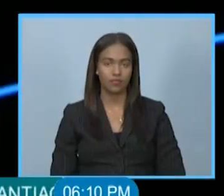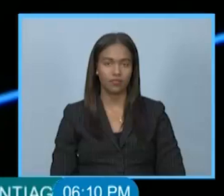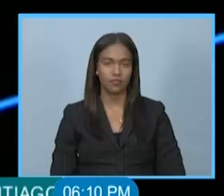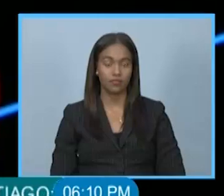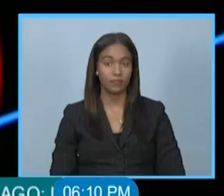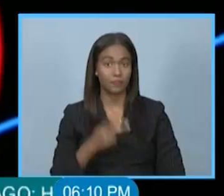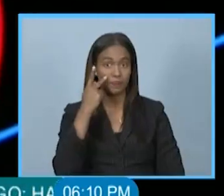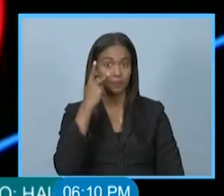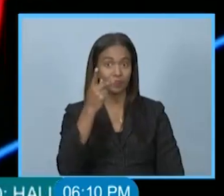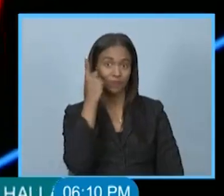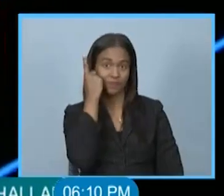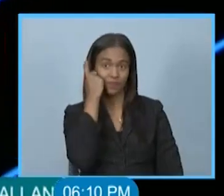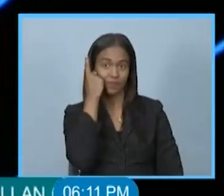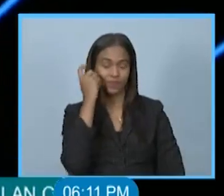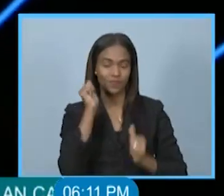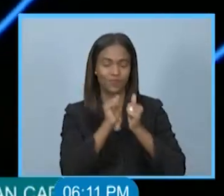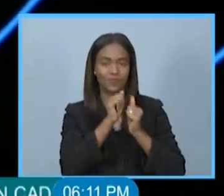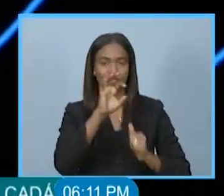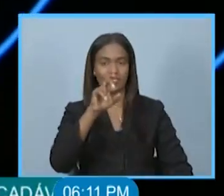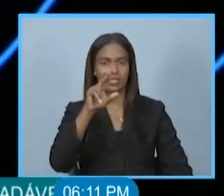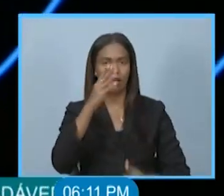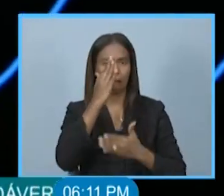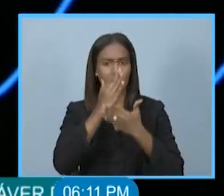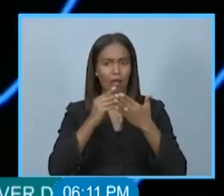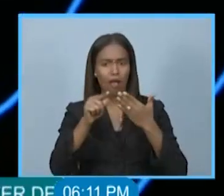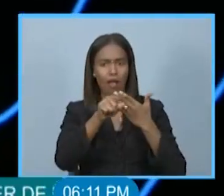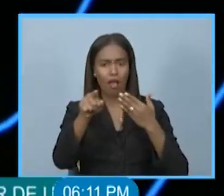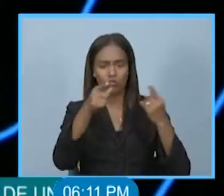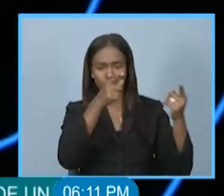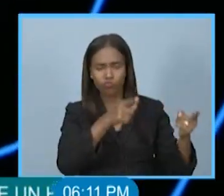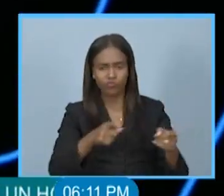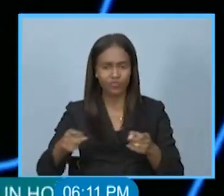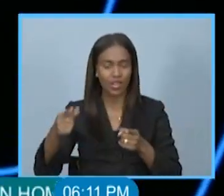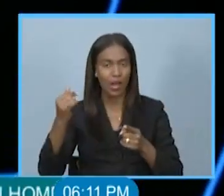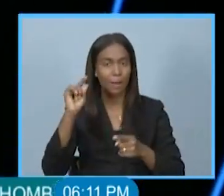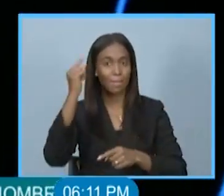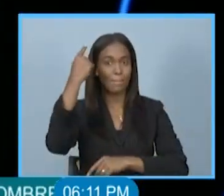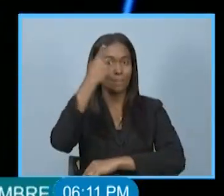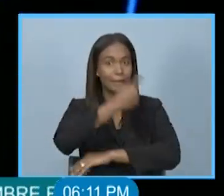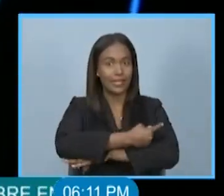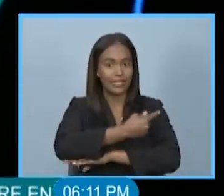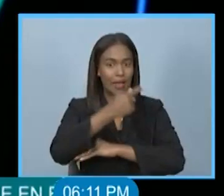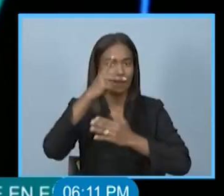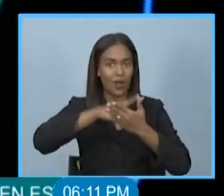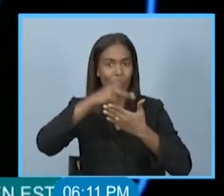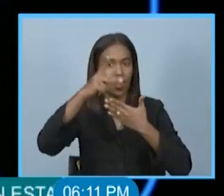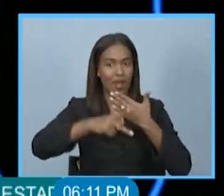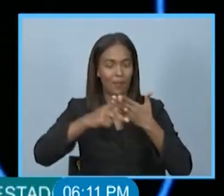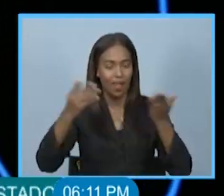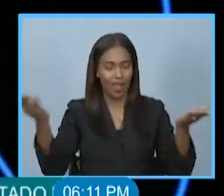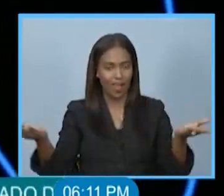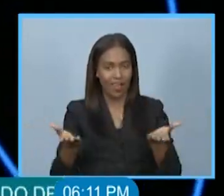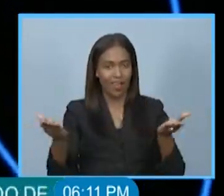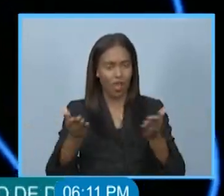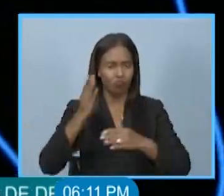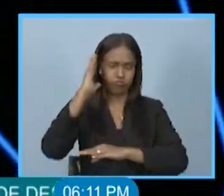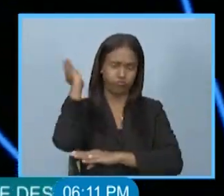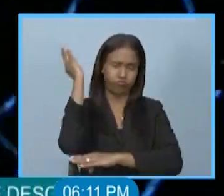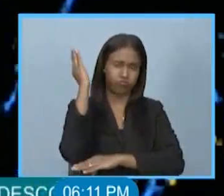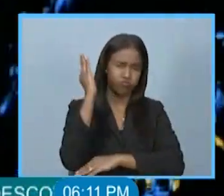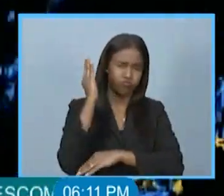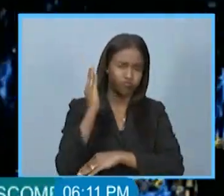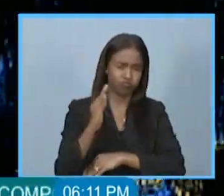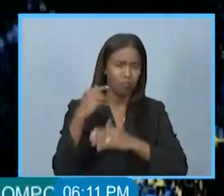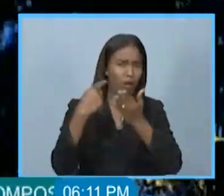bueno Estuvimos viendo con estar López parte de lo que sucedió en este primer día de programación en vivo conferencias